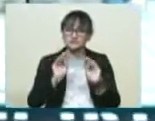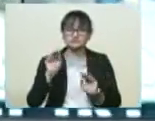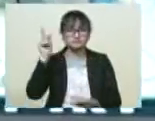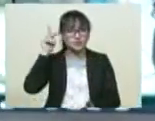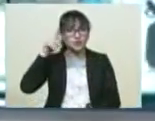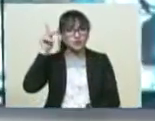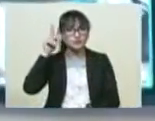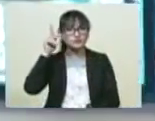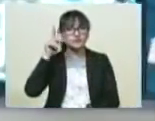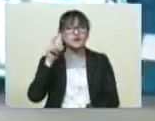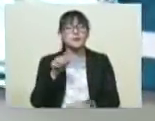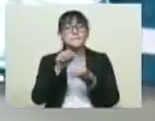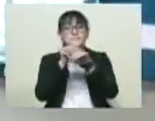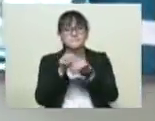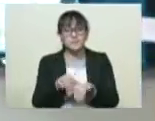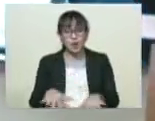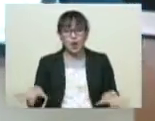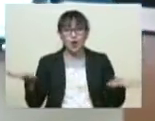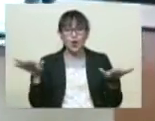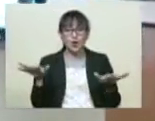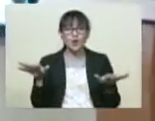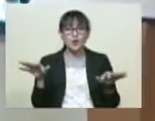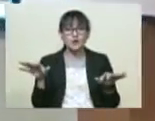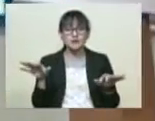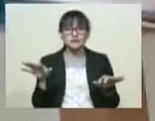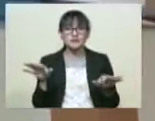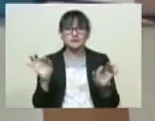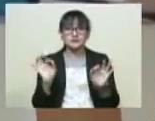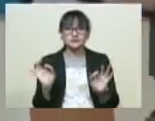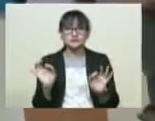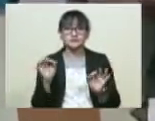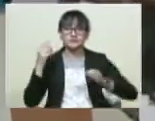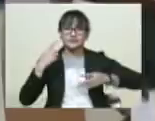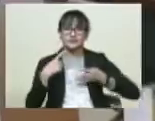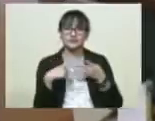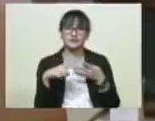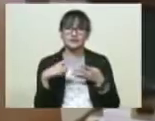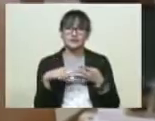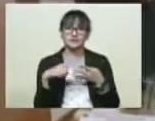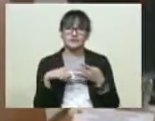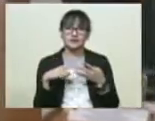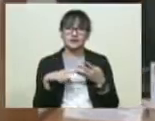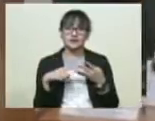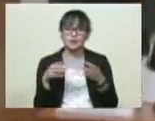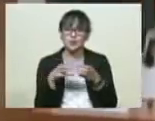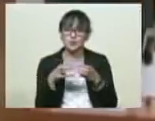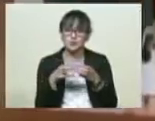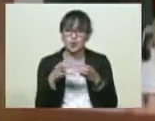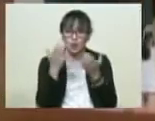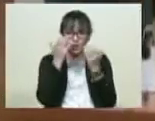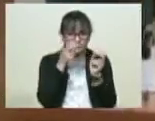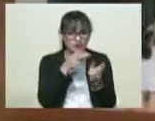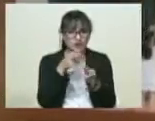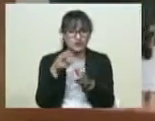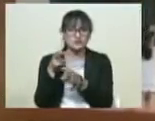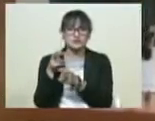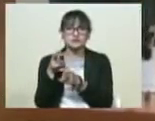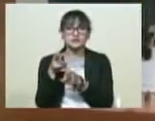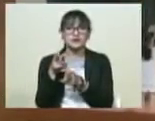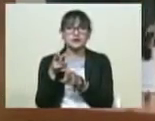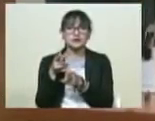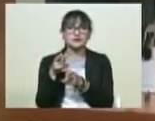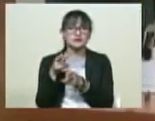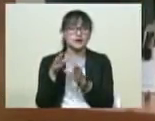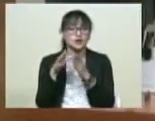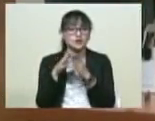y desplegarlo, así de ir captando diferentes células terroristas en las principales ciudades del